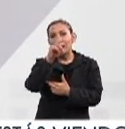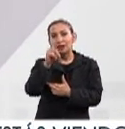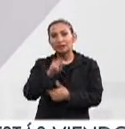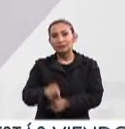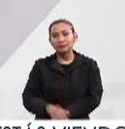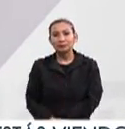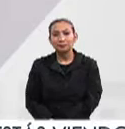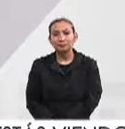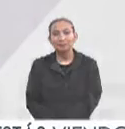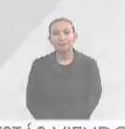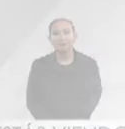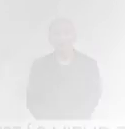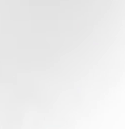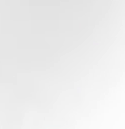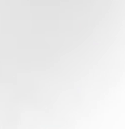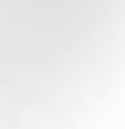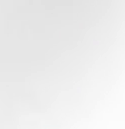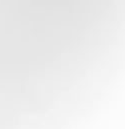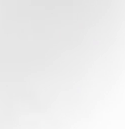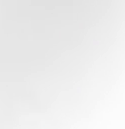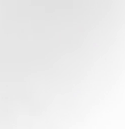Interfaz.